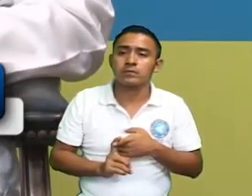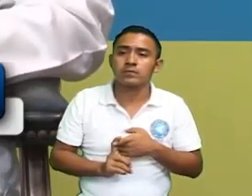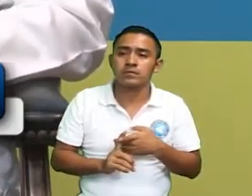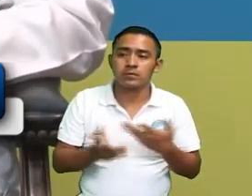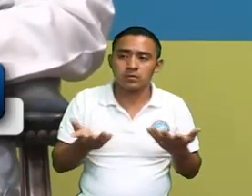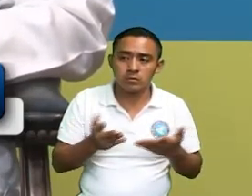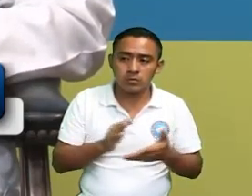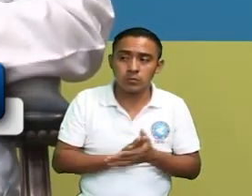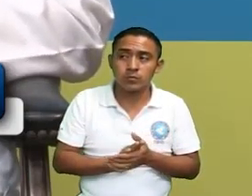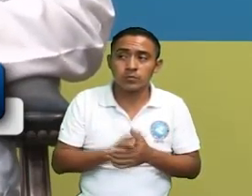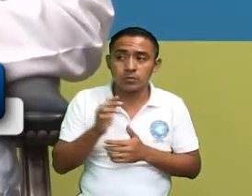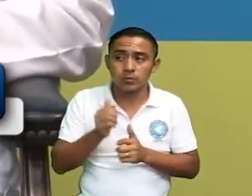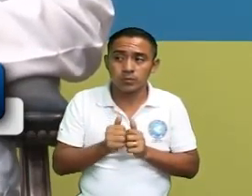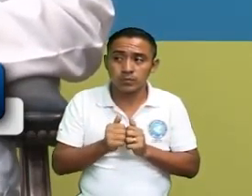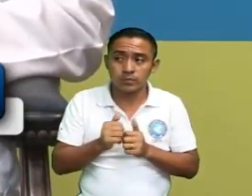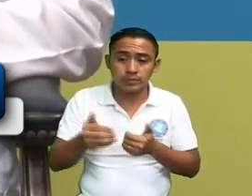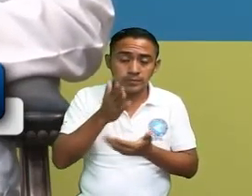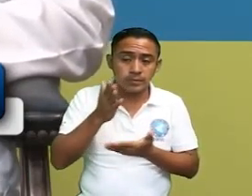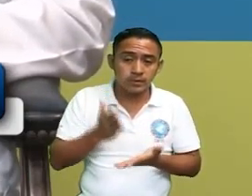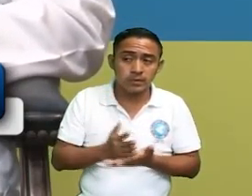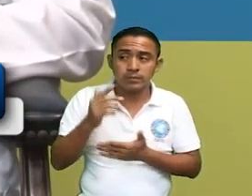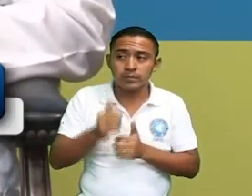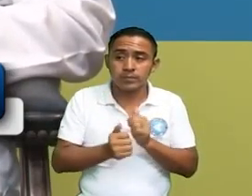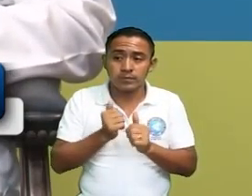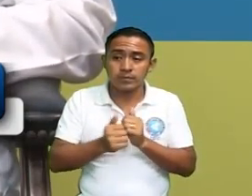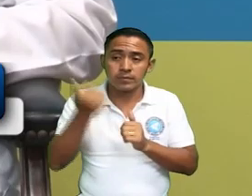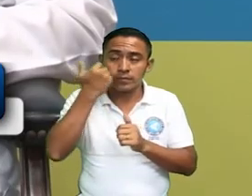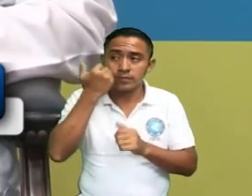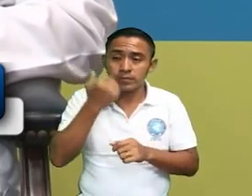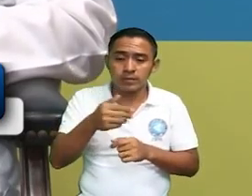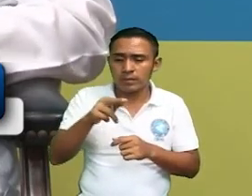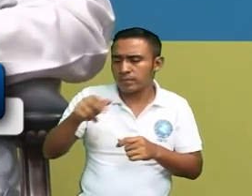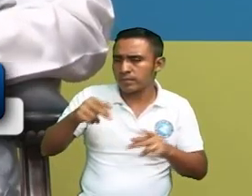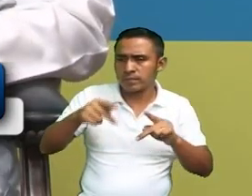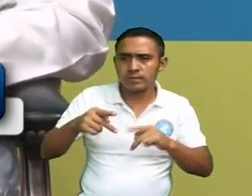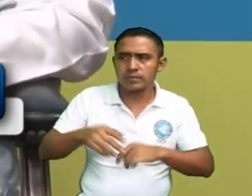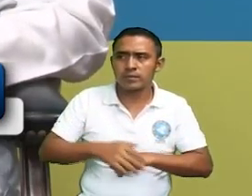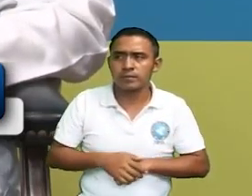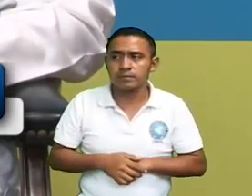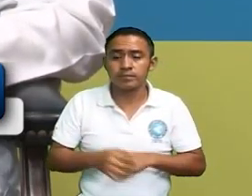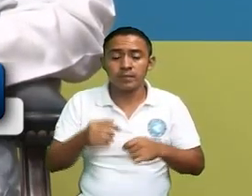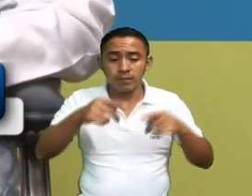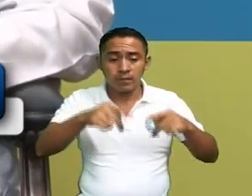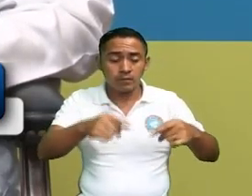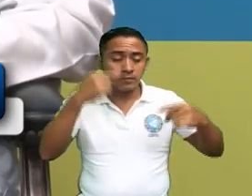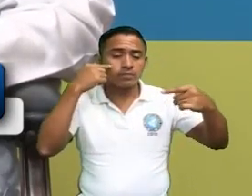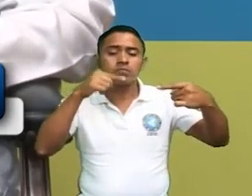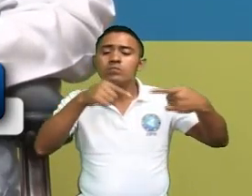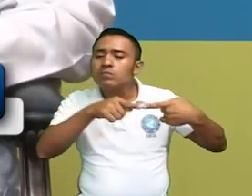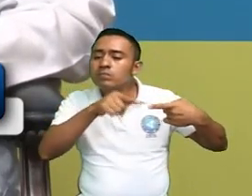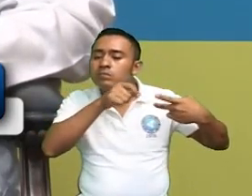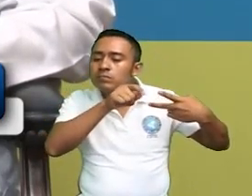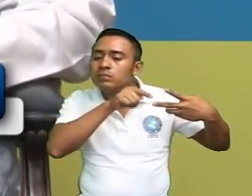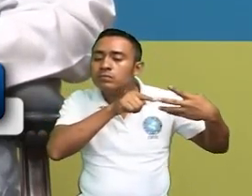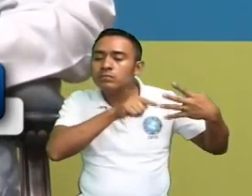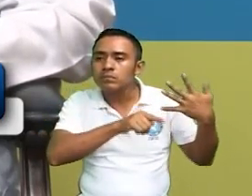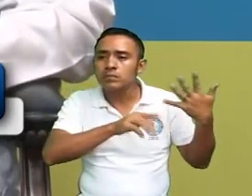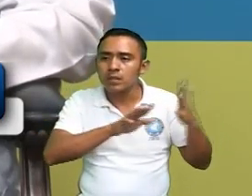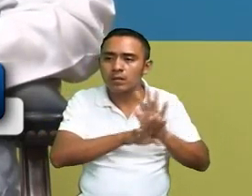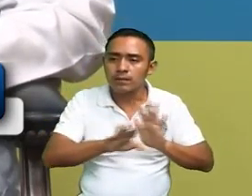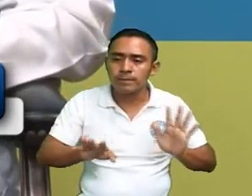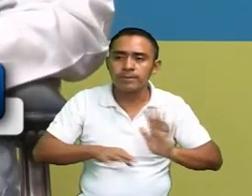qué es lo que te lleva al diagnóstico de esta enfermedad es el mismo paciente, los síntomas que tenga el paciente, cómo se sienta usted.